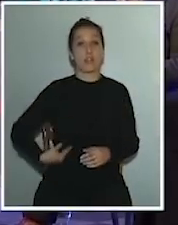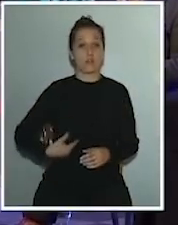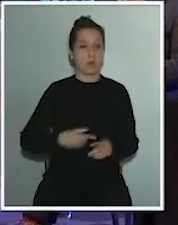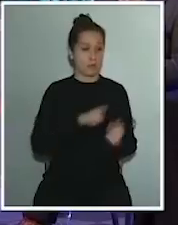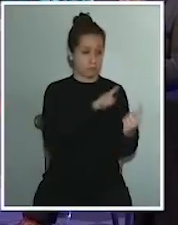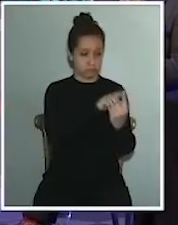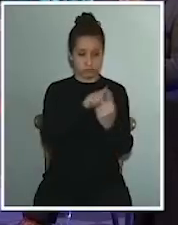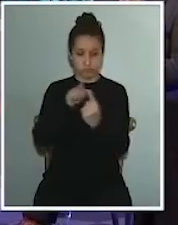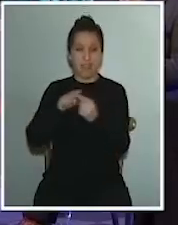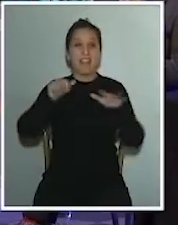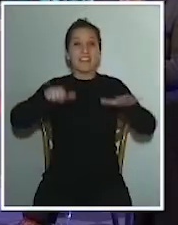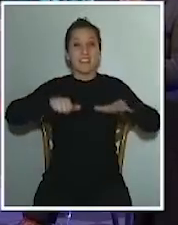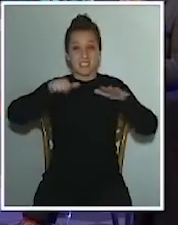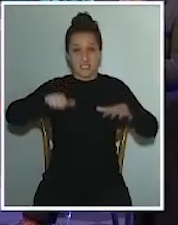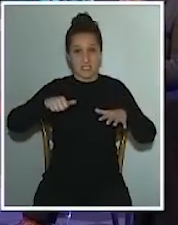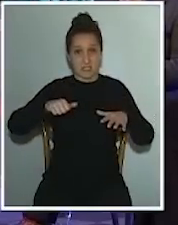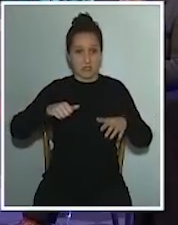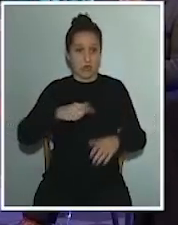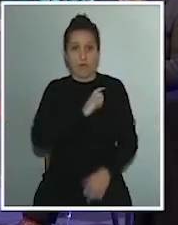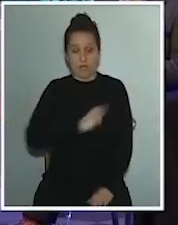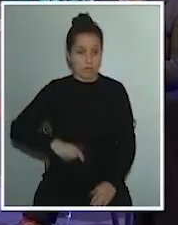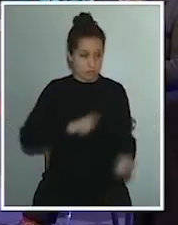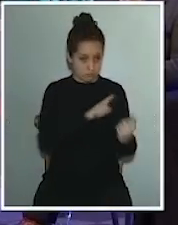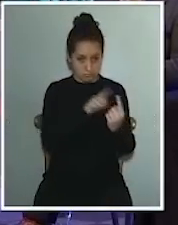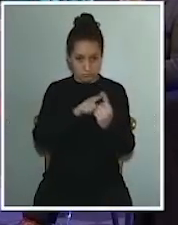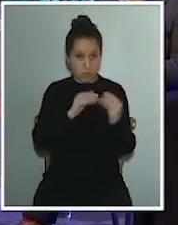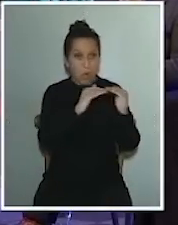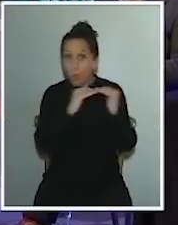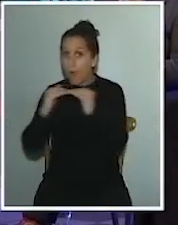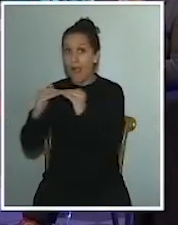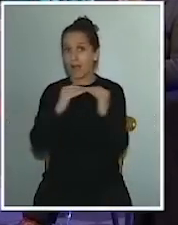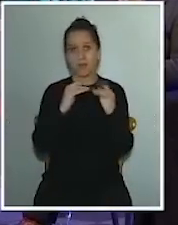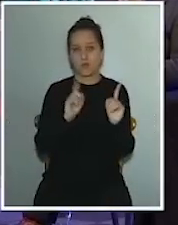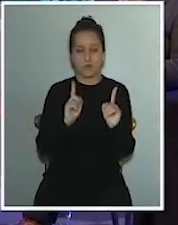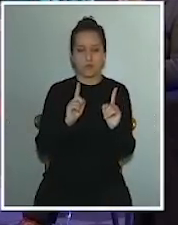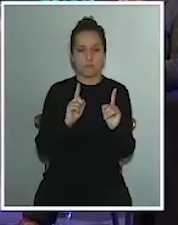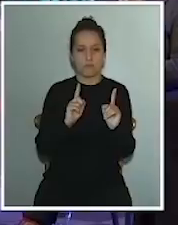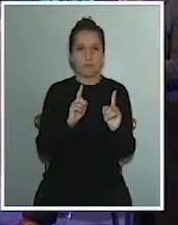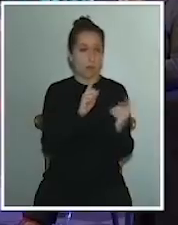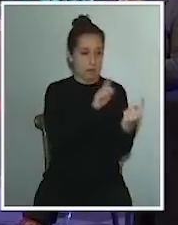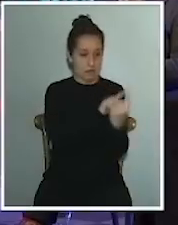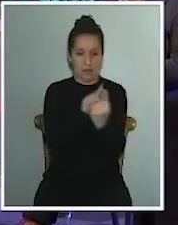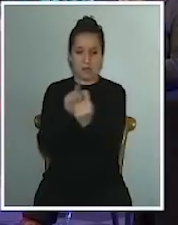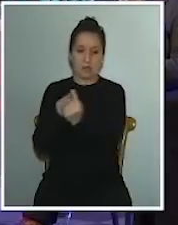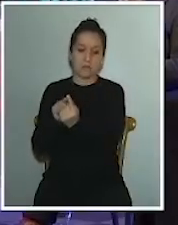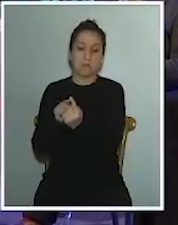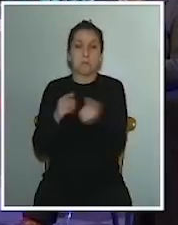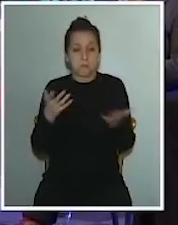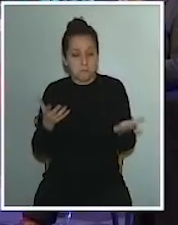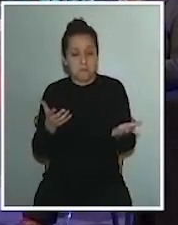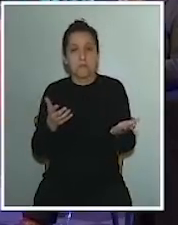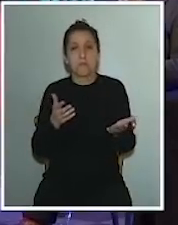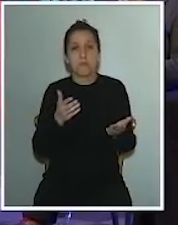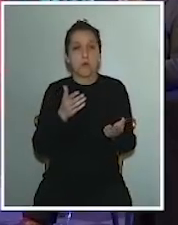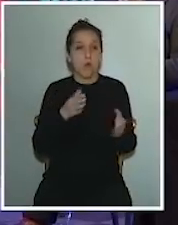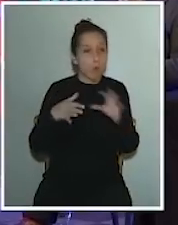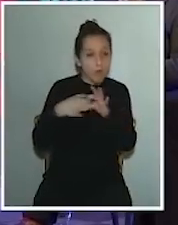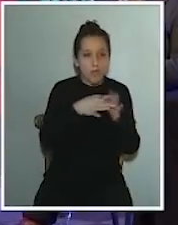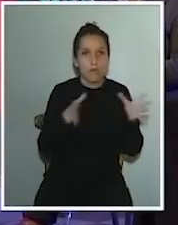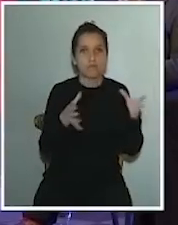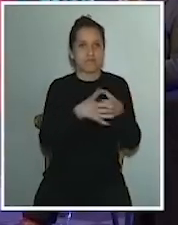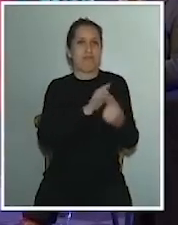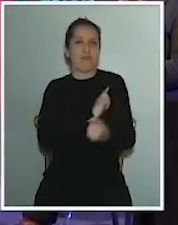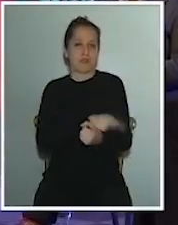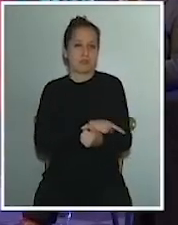que no tienen la misma fuerza que podrían tener algunos Unidos quizá ustedes tienen una fórmula distinta que es la actual que es